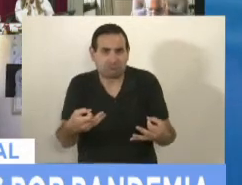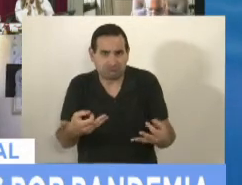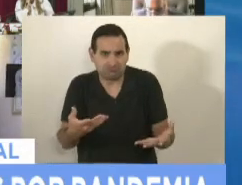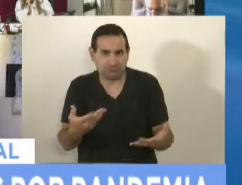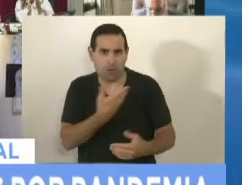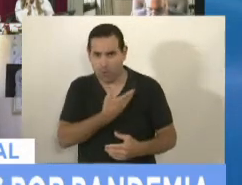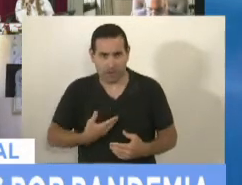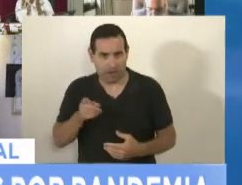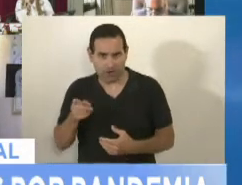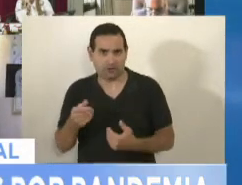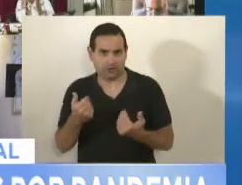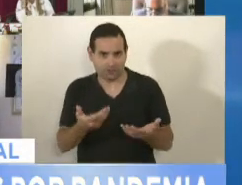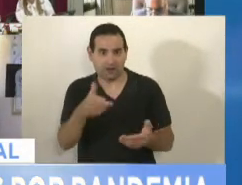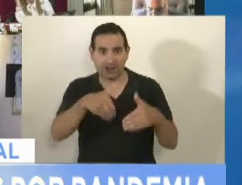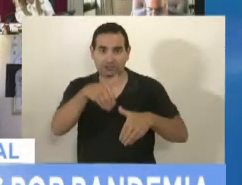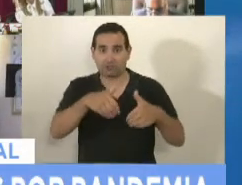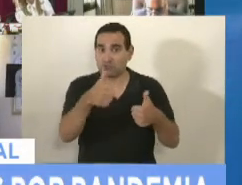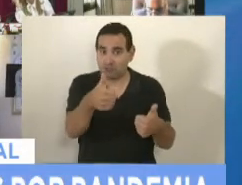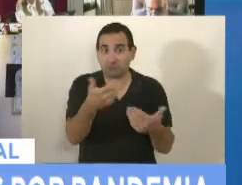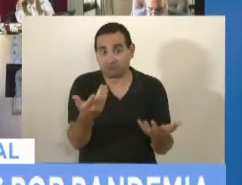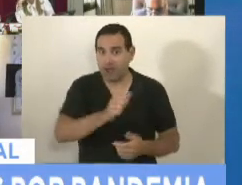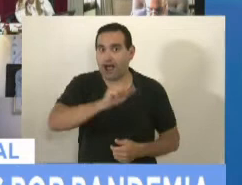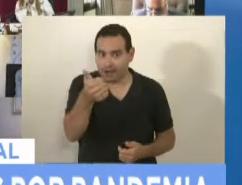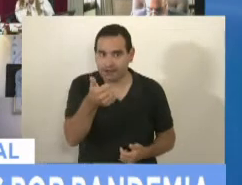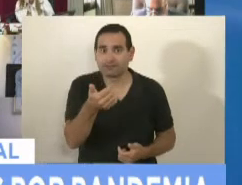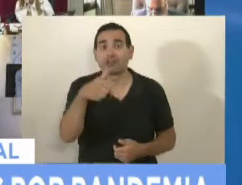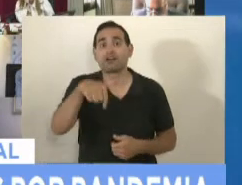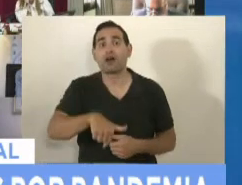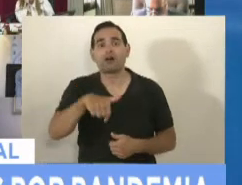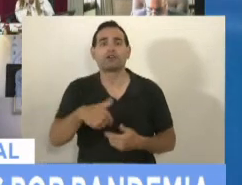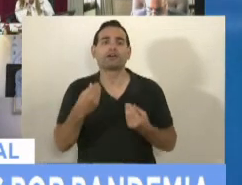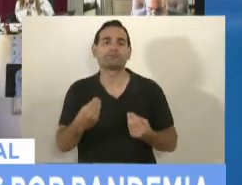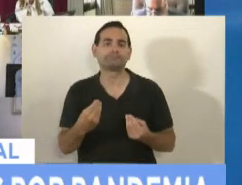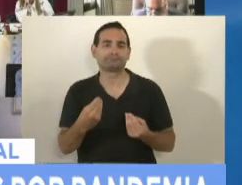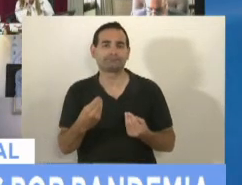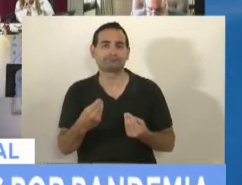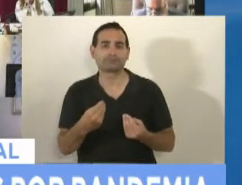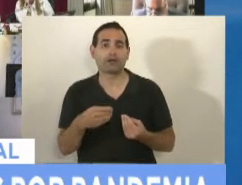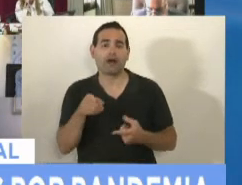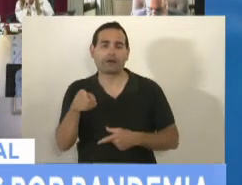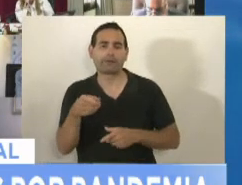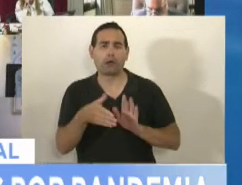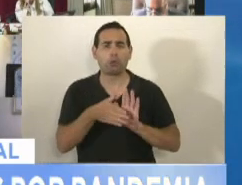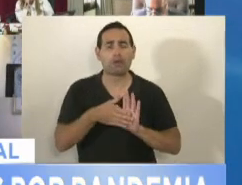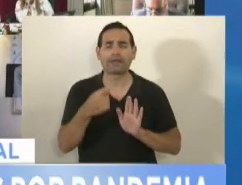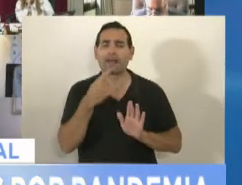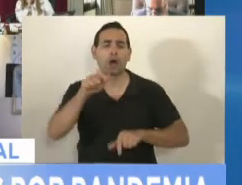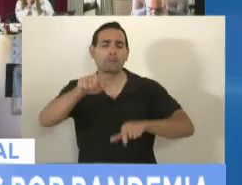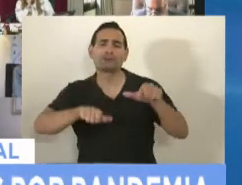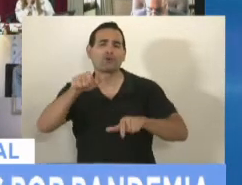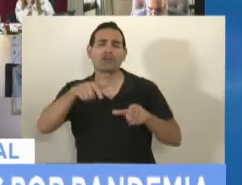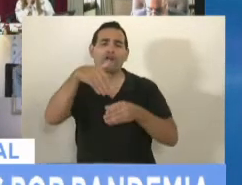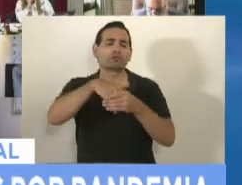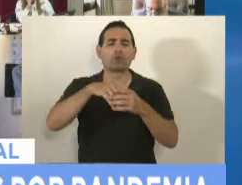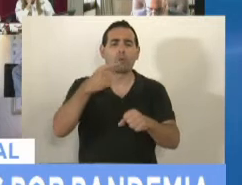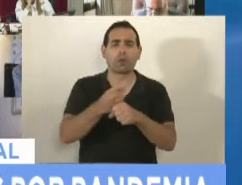para una elección exitosa, que así le fue. Y ahora resulta que con argumentos como que la gente no puede llegar a votar,